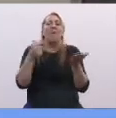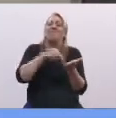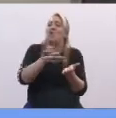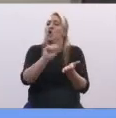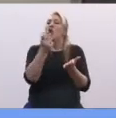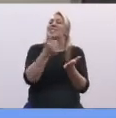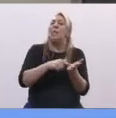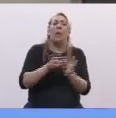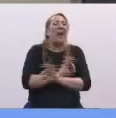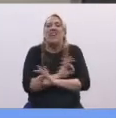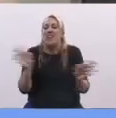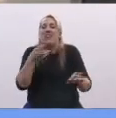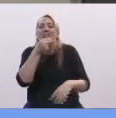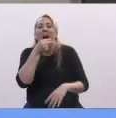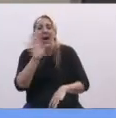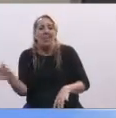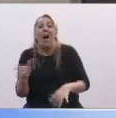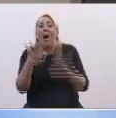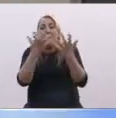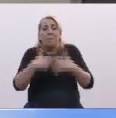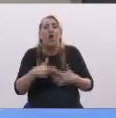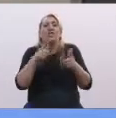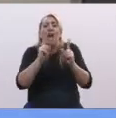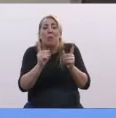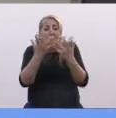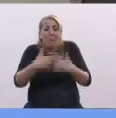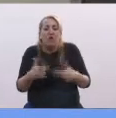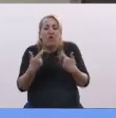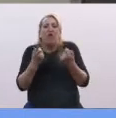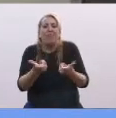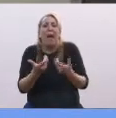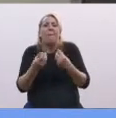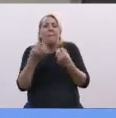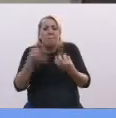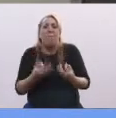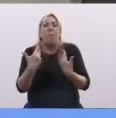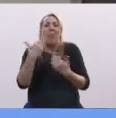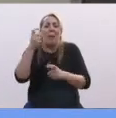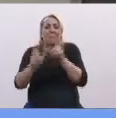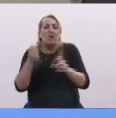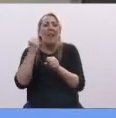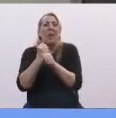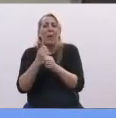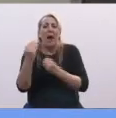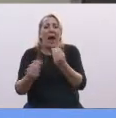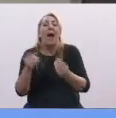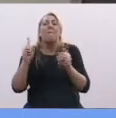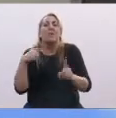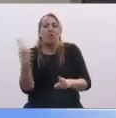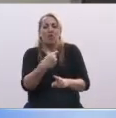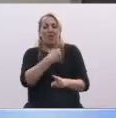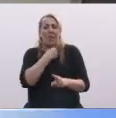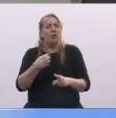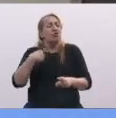sirve. Nada. Era un proyecto que generaba trabajo. Que para poder estar, que es lo que queríamos nosotros, generar trabajo. Y